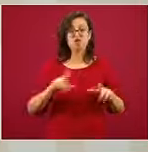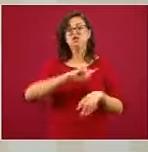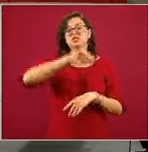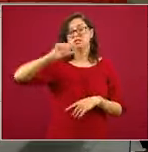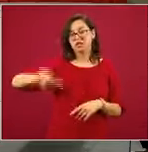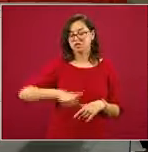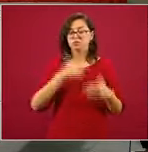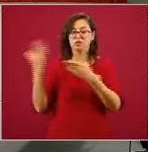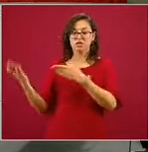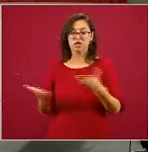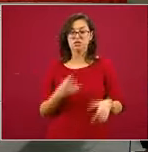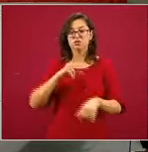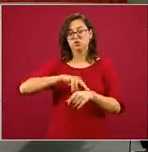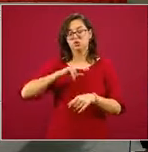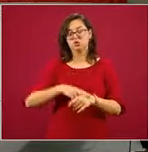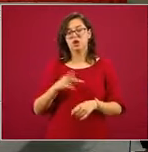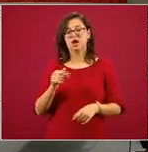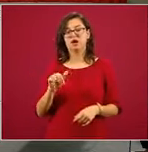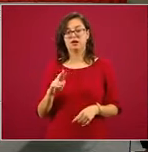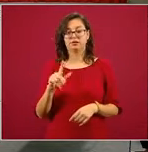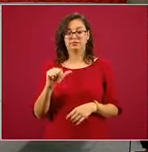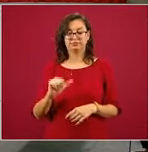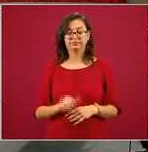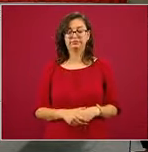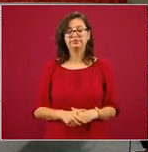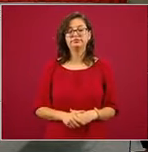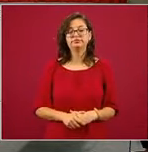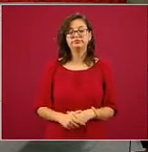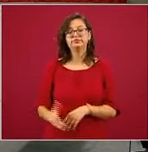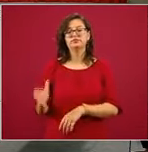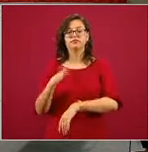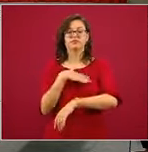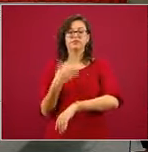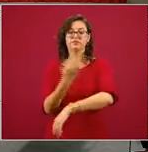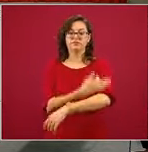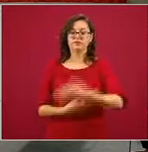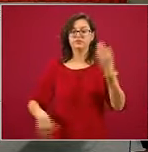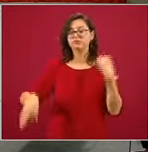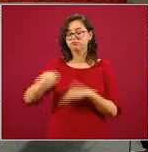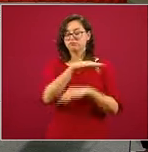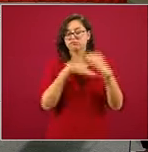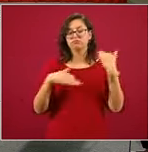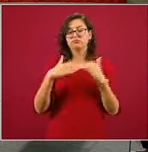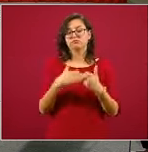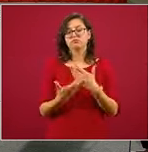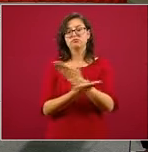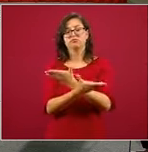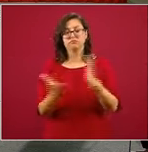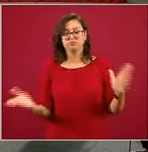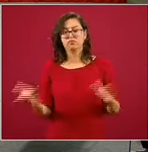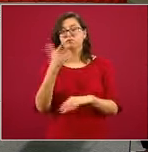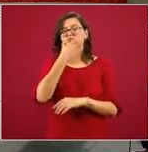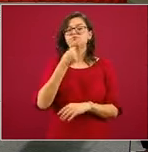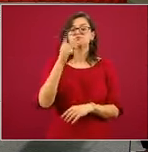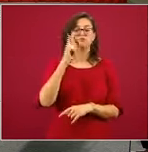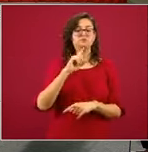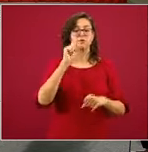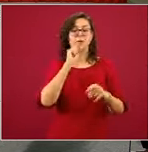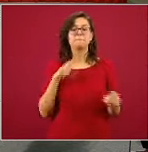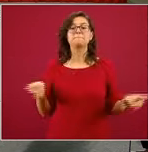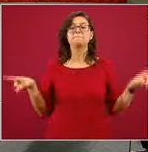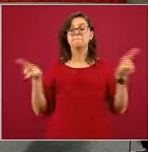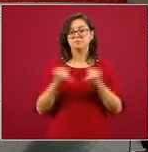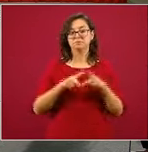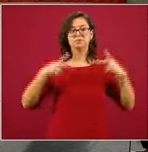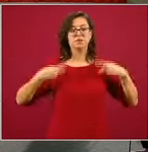Berdichevsky. Con mucho gusto, señor subsecretario. Muy buenas tardes con todas y con todos y con también todas las personas que nos ven desde